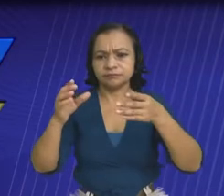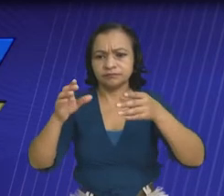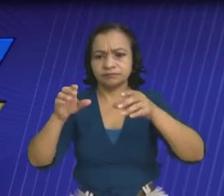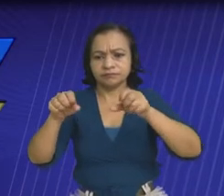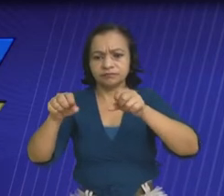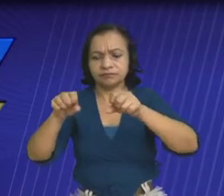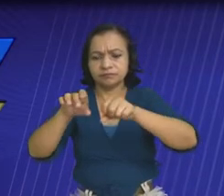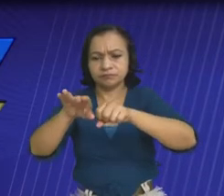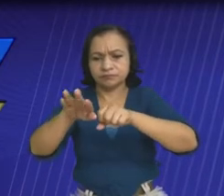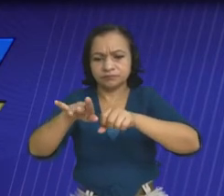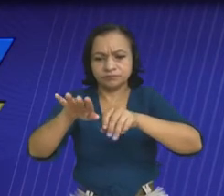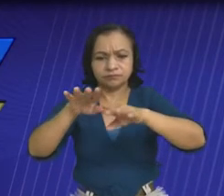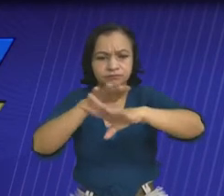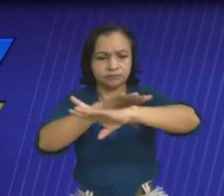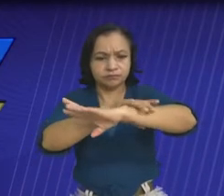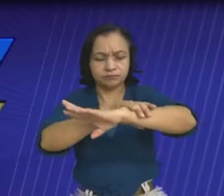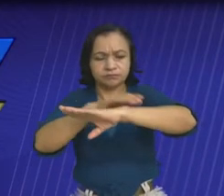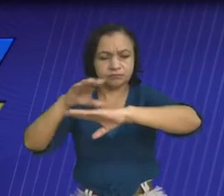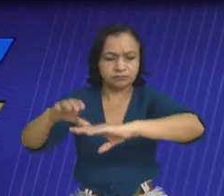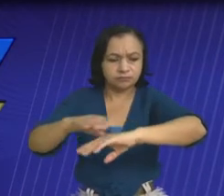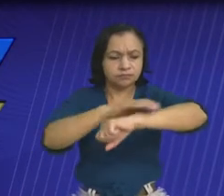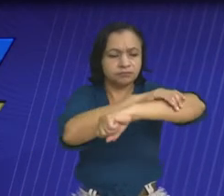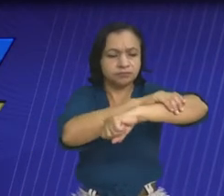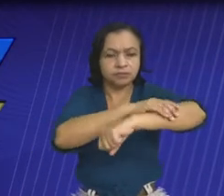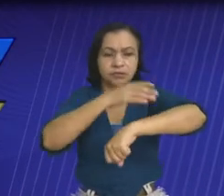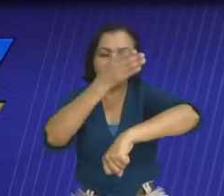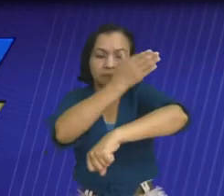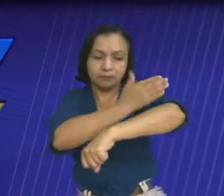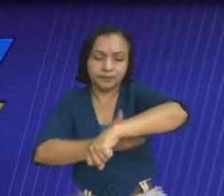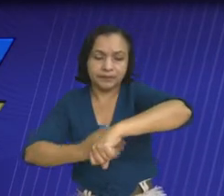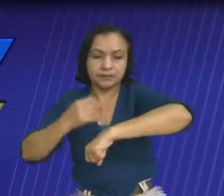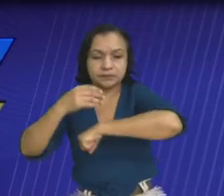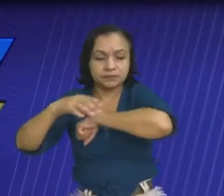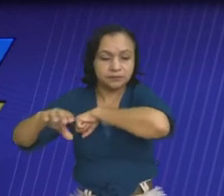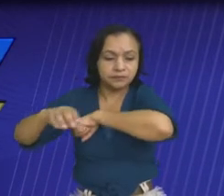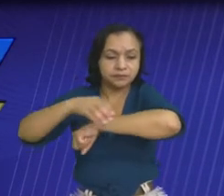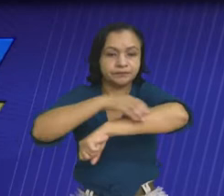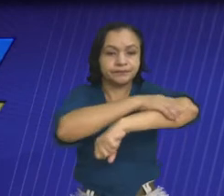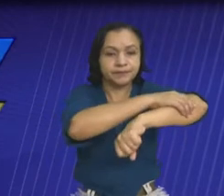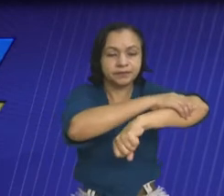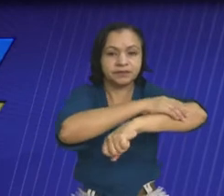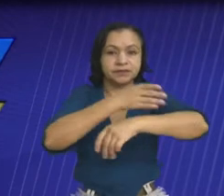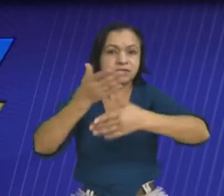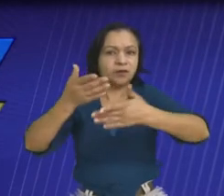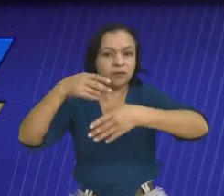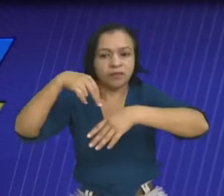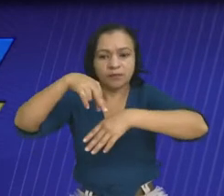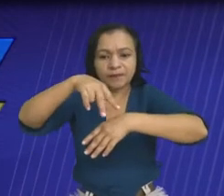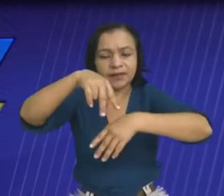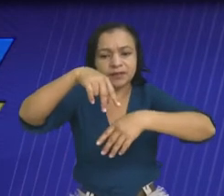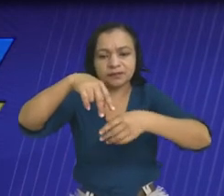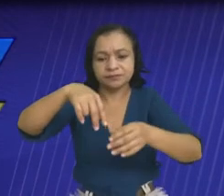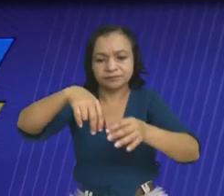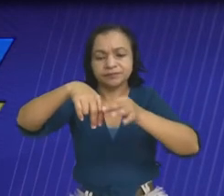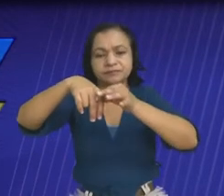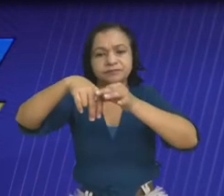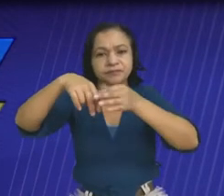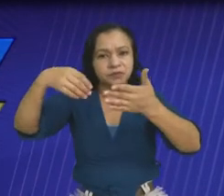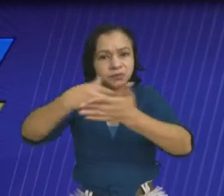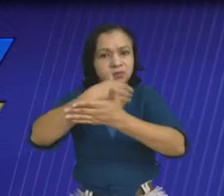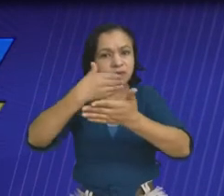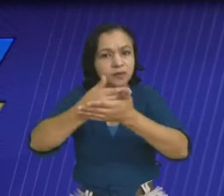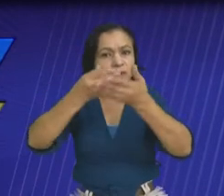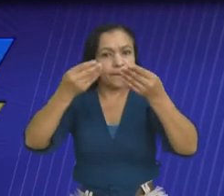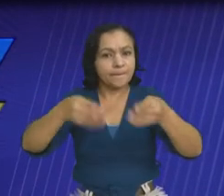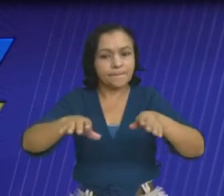prótesis, extremidades, ¿no? Para nuestro pueblo o para las personas, ¿no? Que han perdido algún miembro, en el caso de los que han perdido miembro,